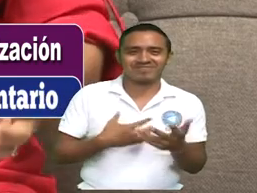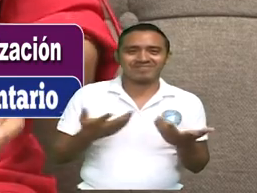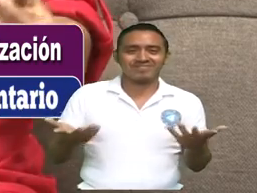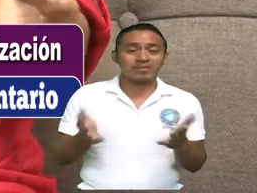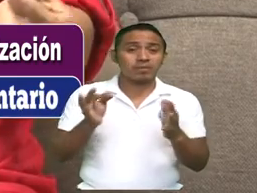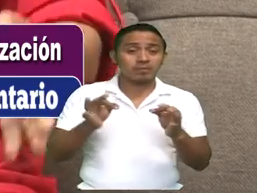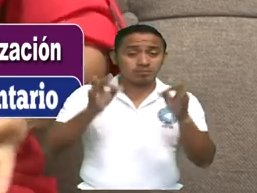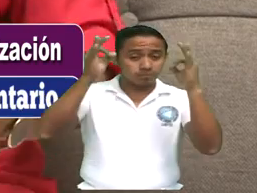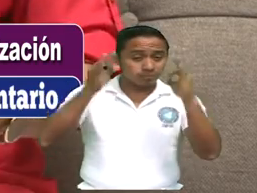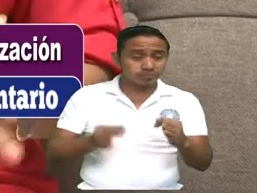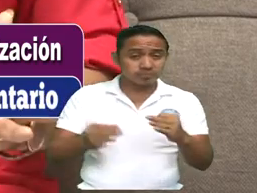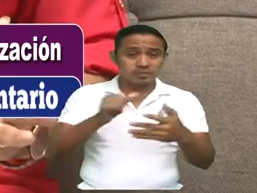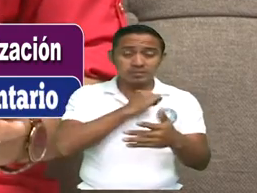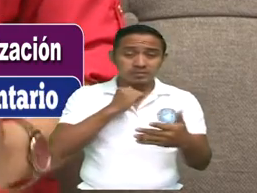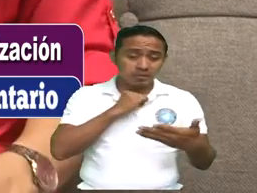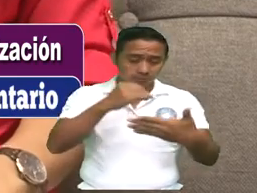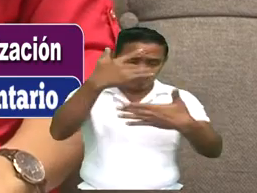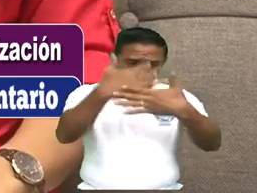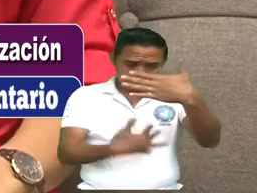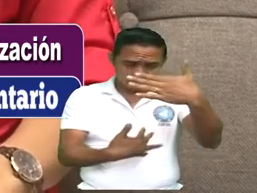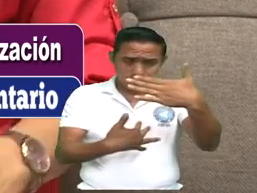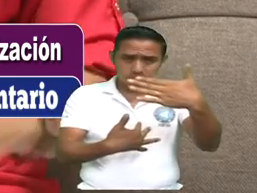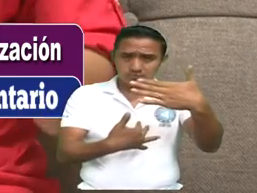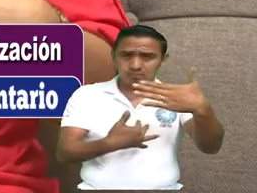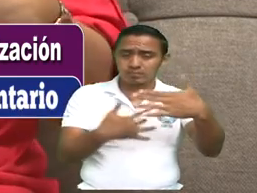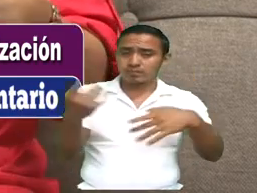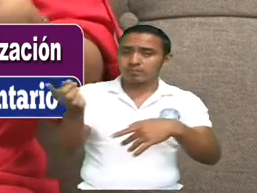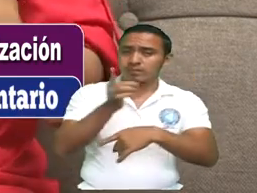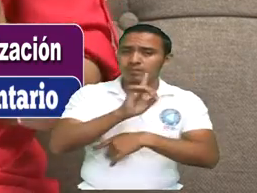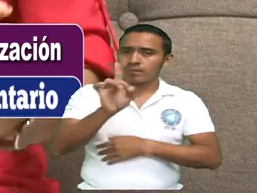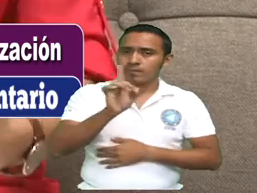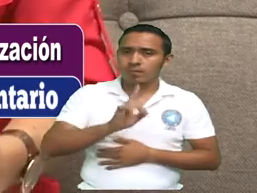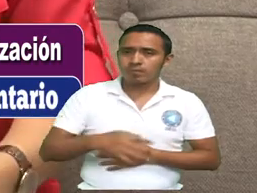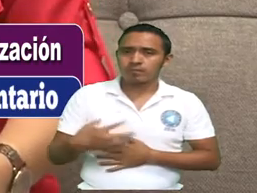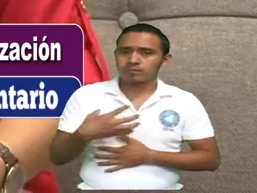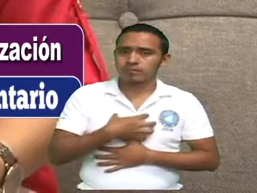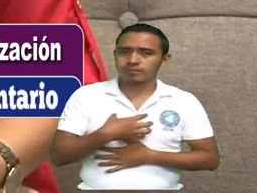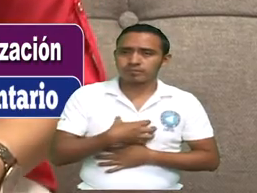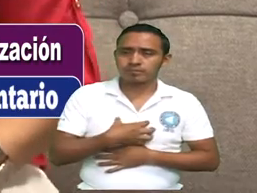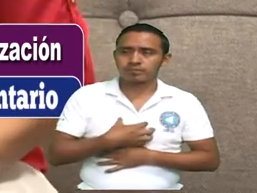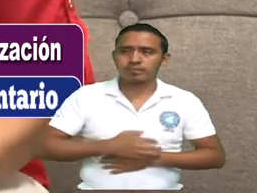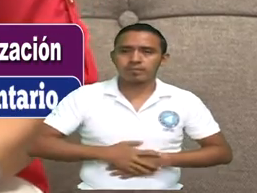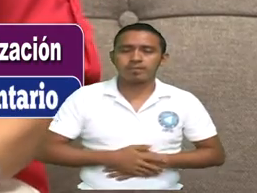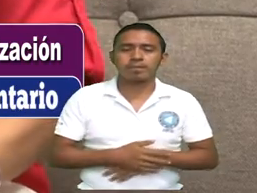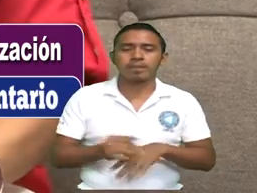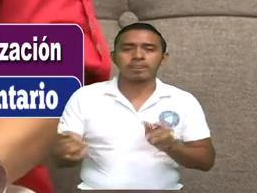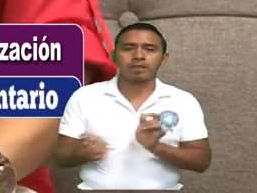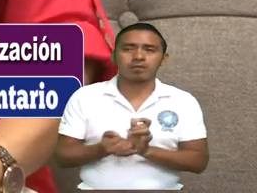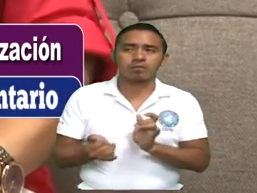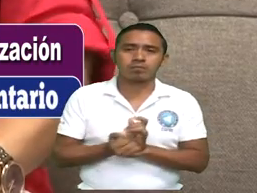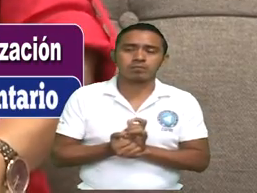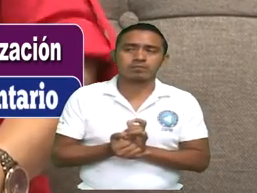el rígido examen de antes. Claro. Pero aparte de eso, existe también